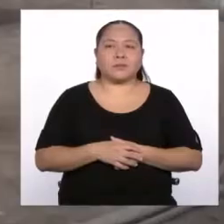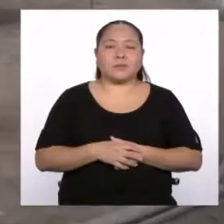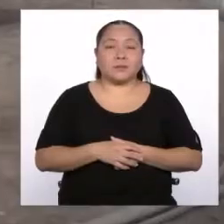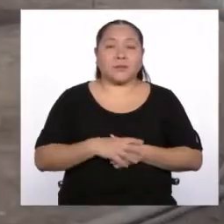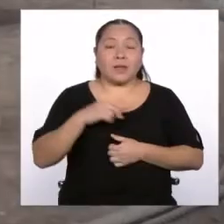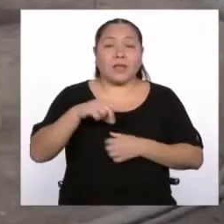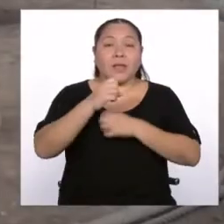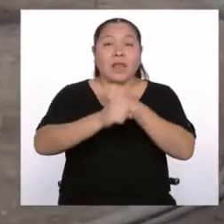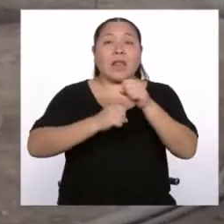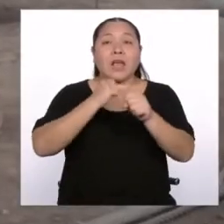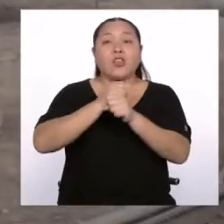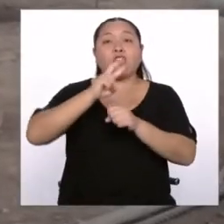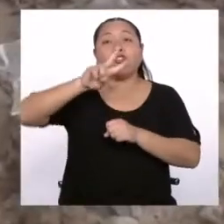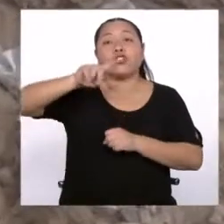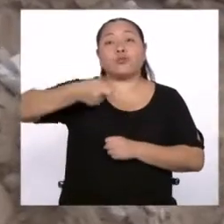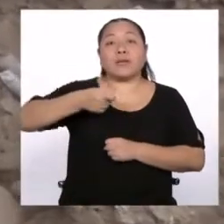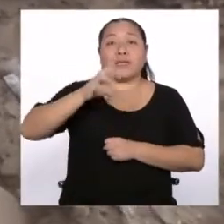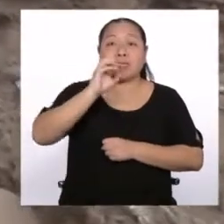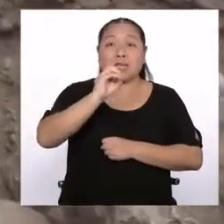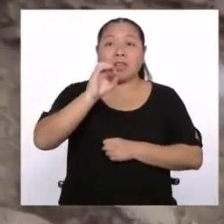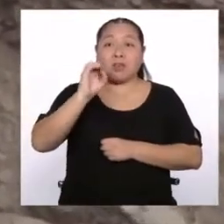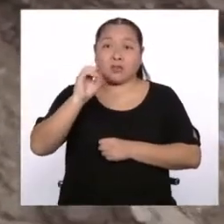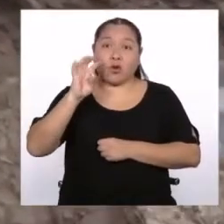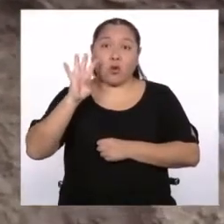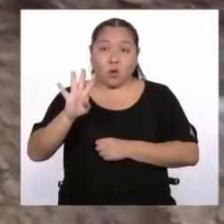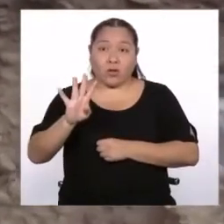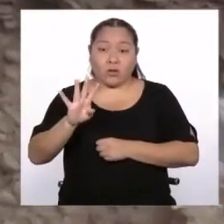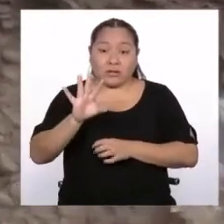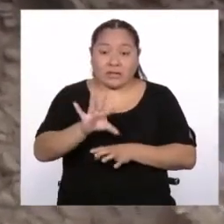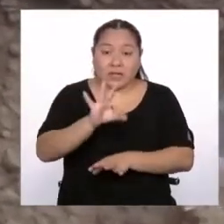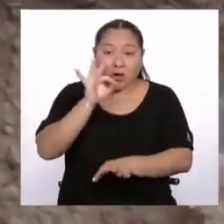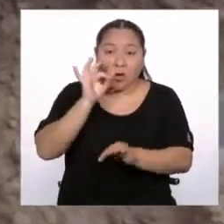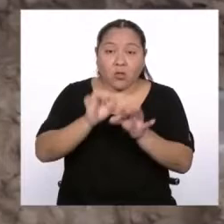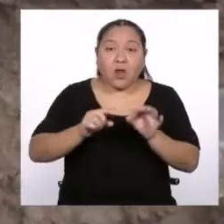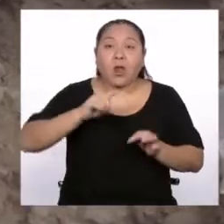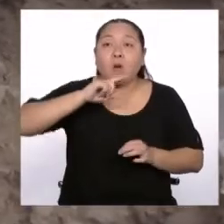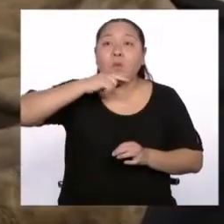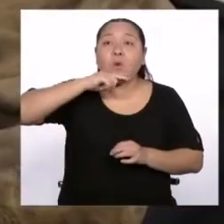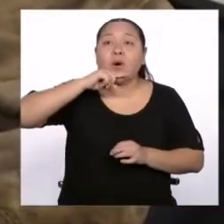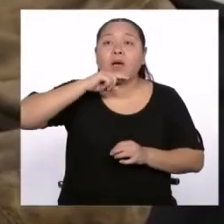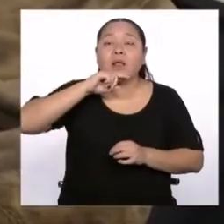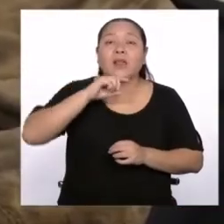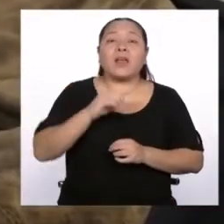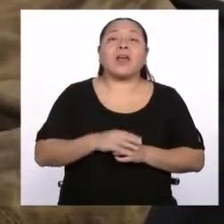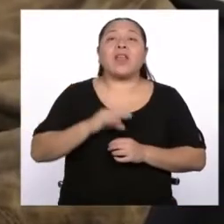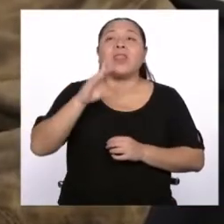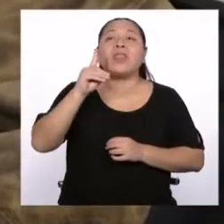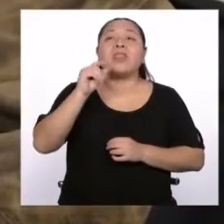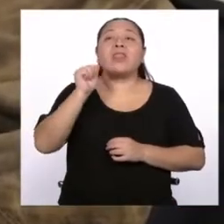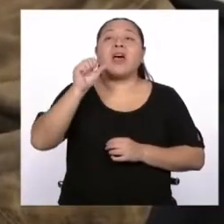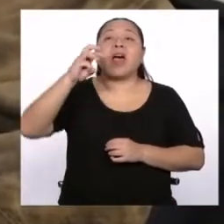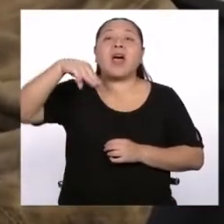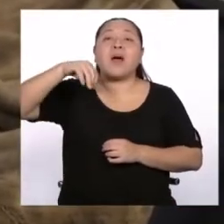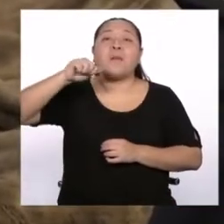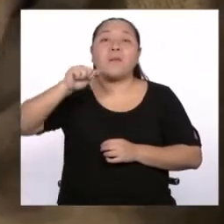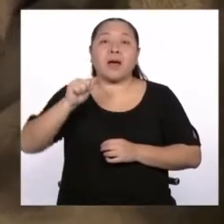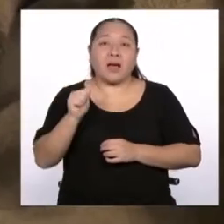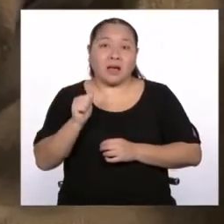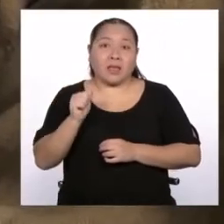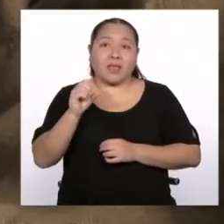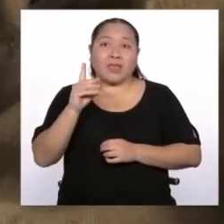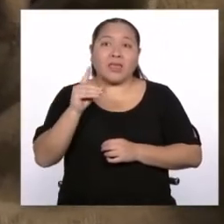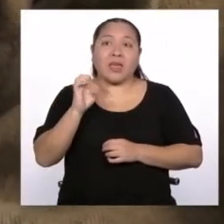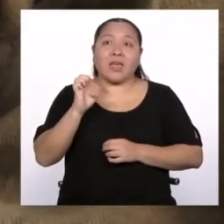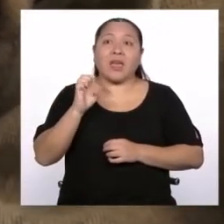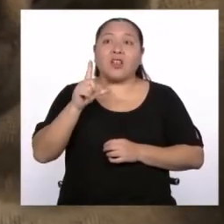En el año 2004 se encontró en esta huaca a la llamada Dama de los Batanes, una mujer que al parecer se